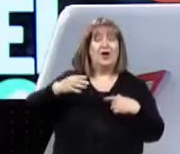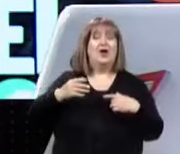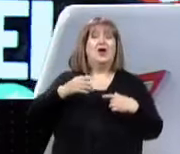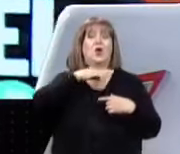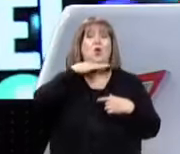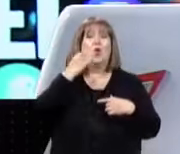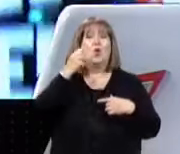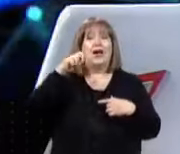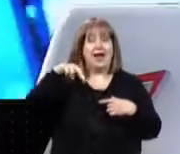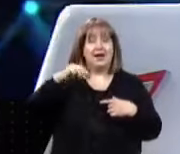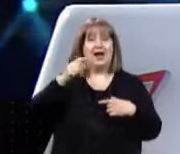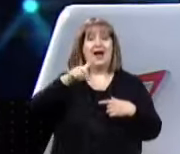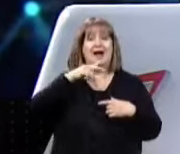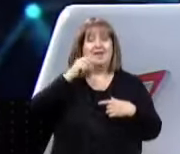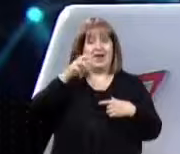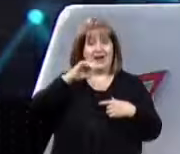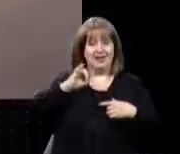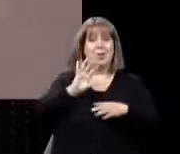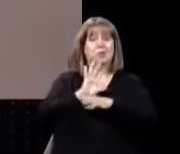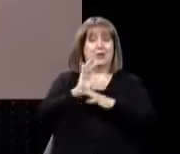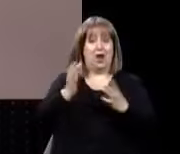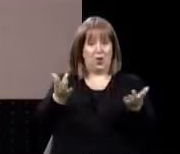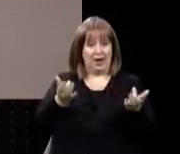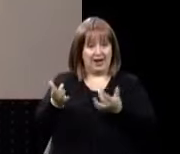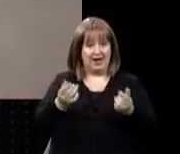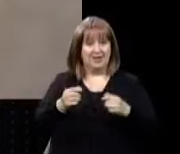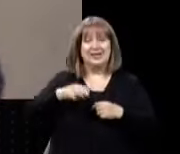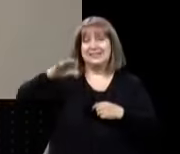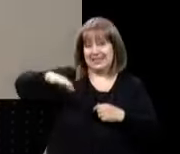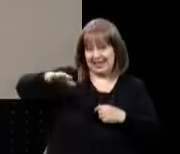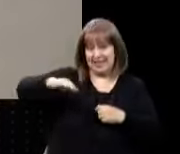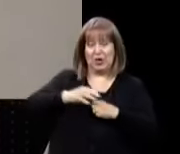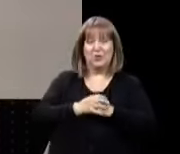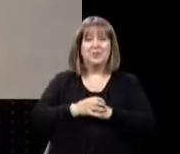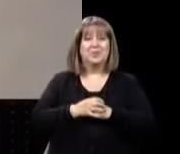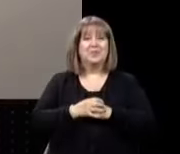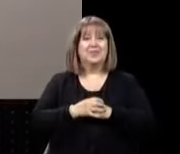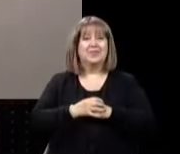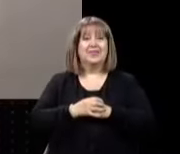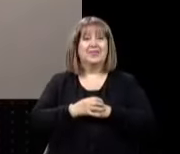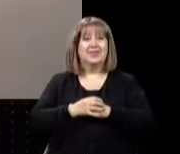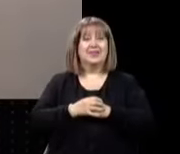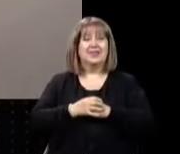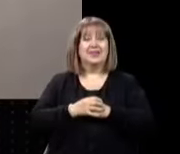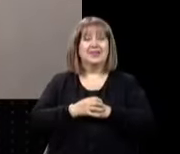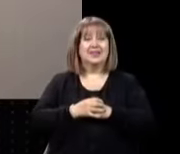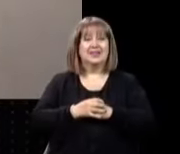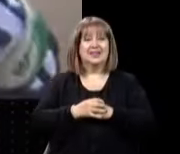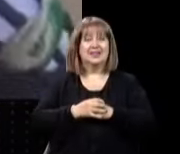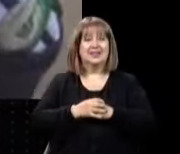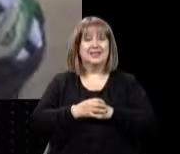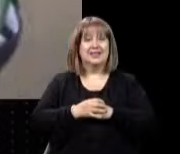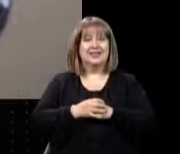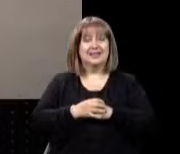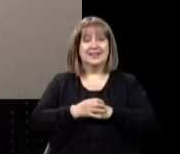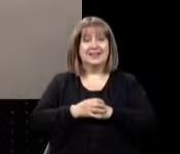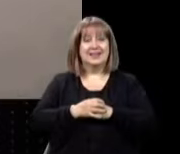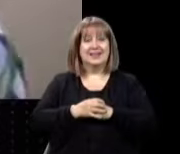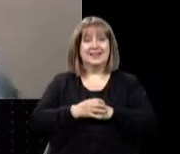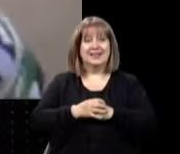uno dice los sueños se cumplen. A ver. Del Atlético de Calcino en Pilar por 5 tantos contra 1, una